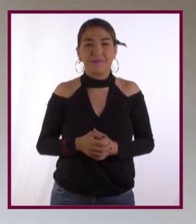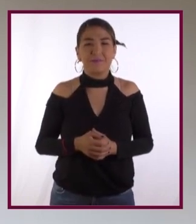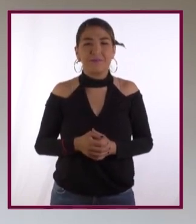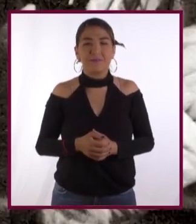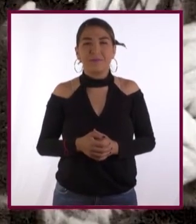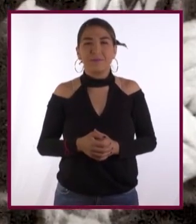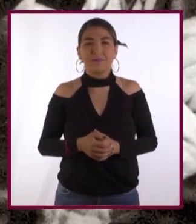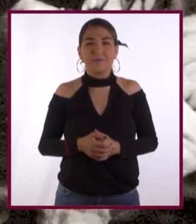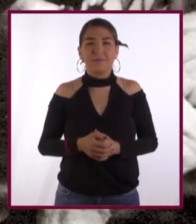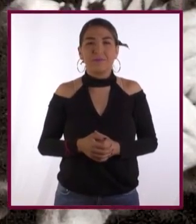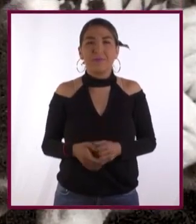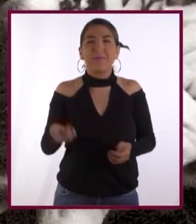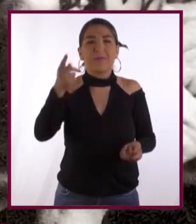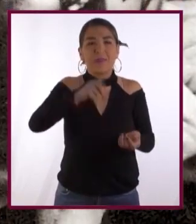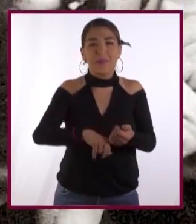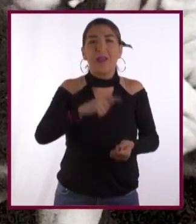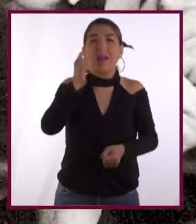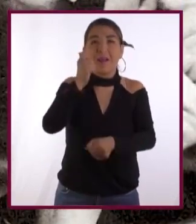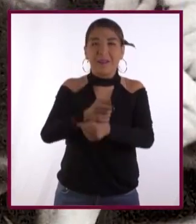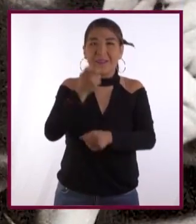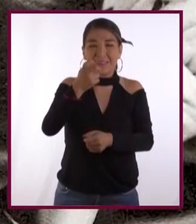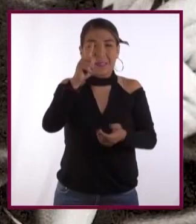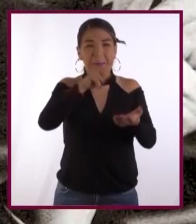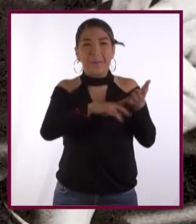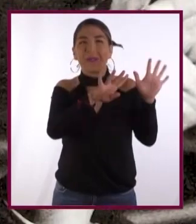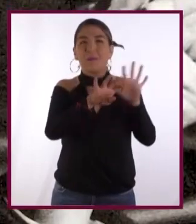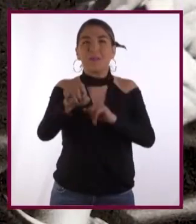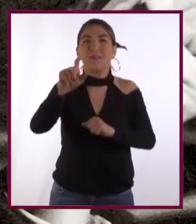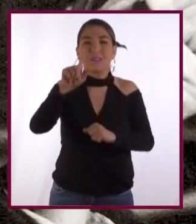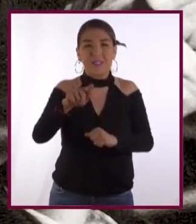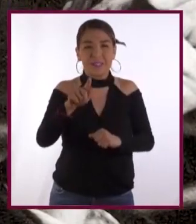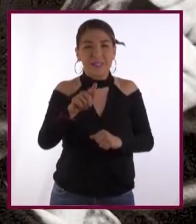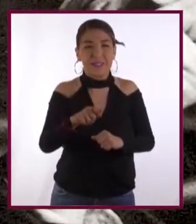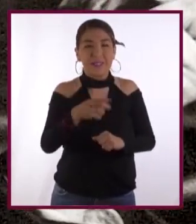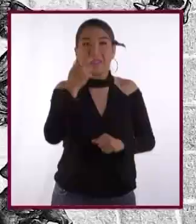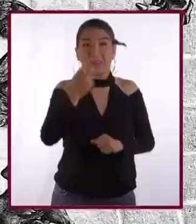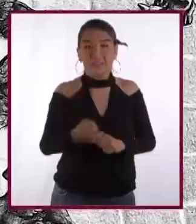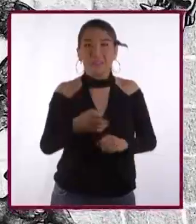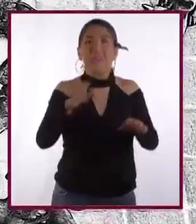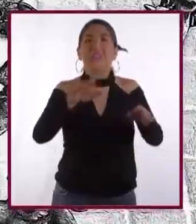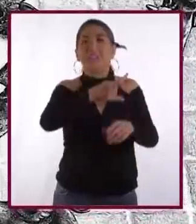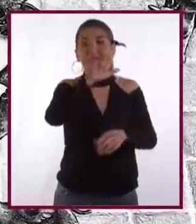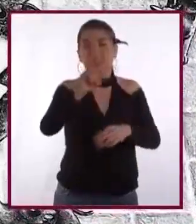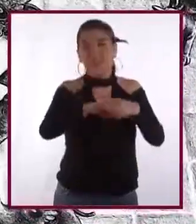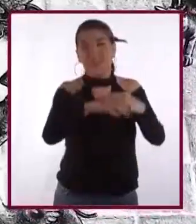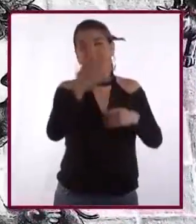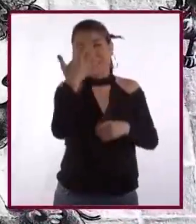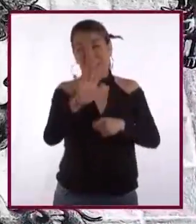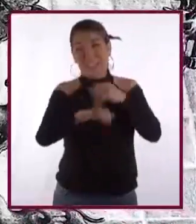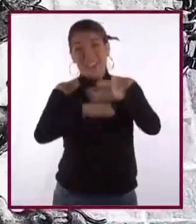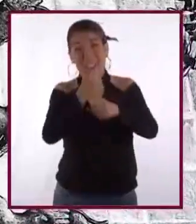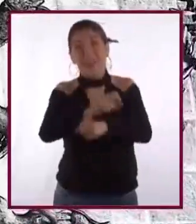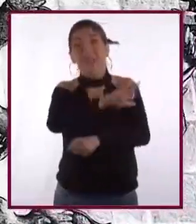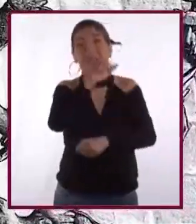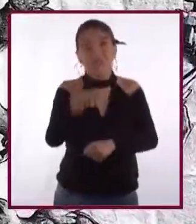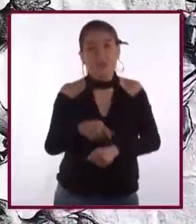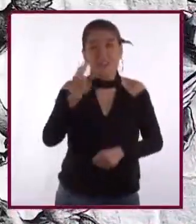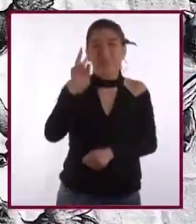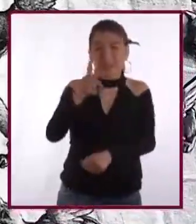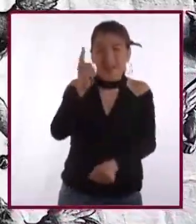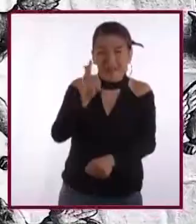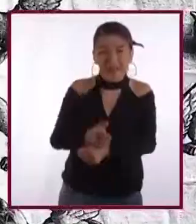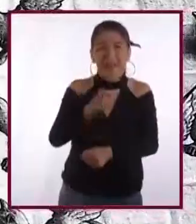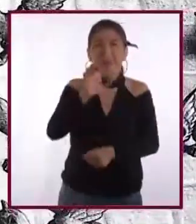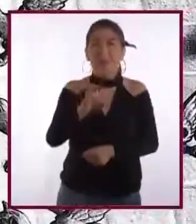que las teselaciones de Penrose se encontraron en los 70s, a mediados de los 70s, y una década después o menos